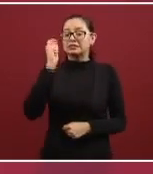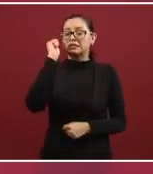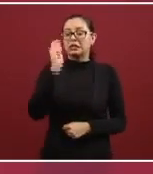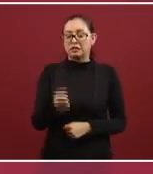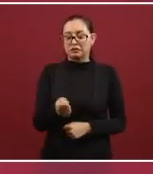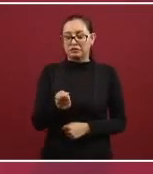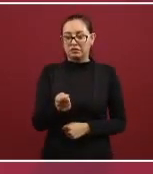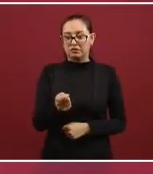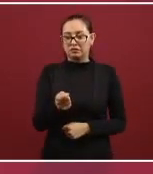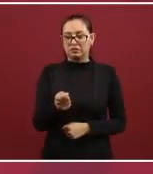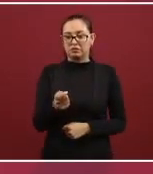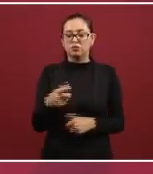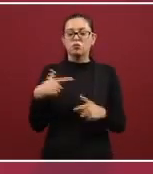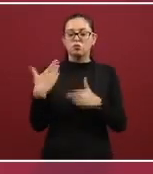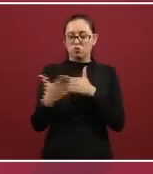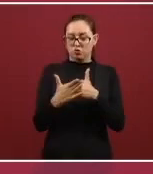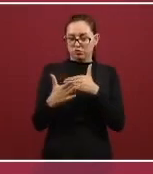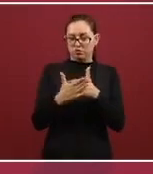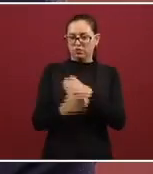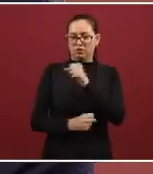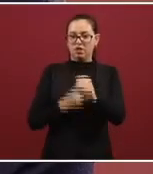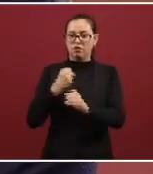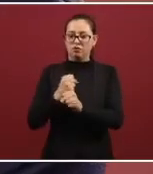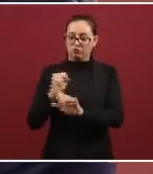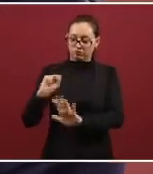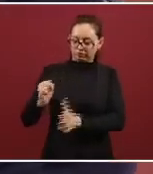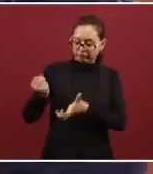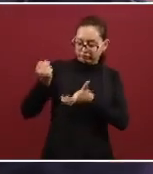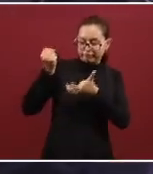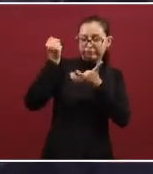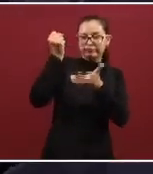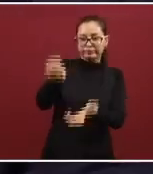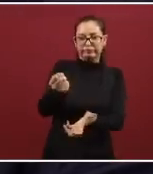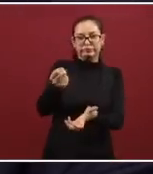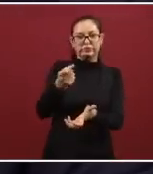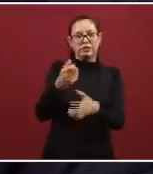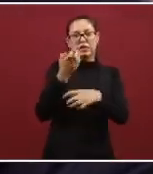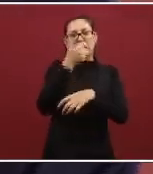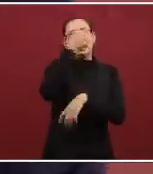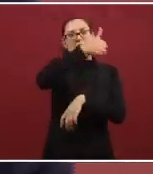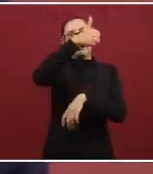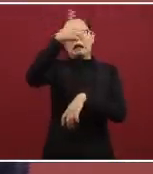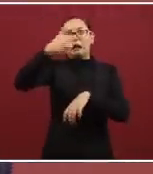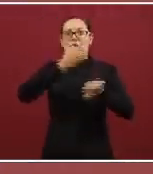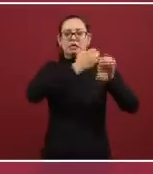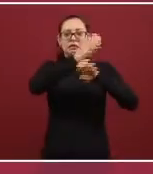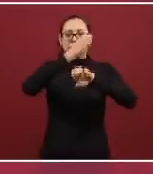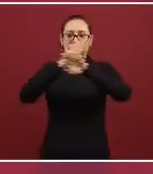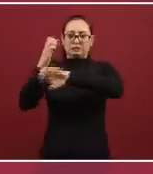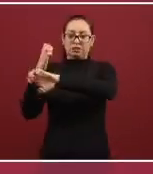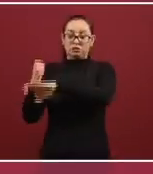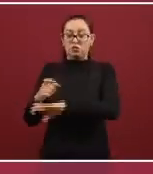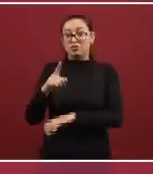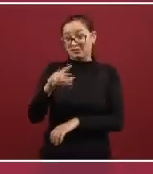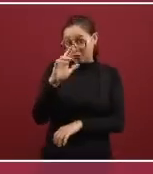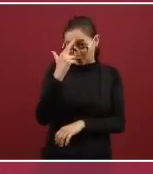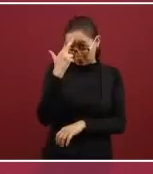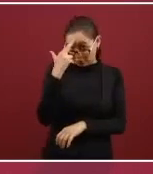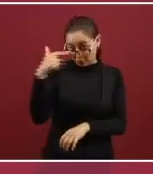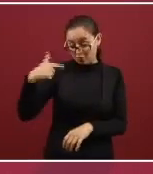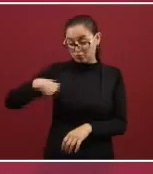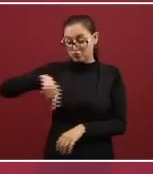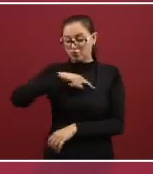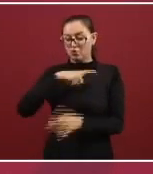Se va a contemplar en el presupuesto para el año próximo. Les recuerdo que nosotros debemos de presentar el proyecto de